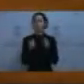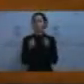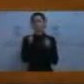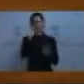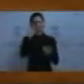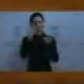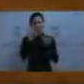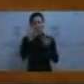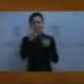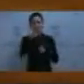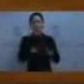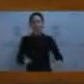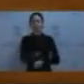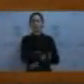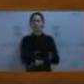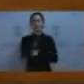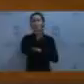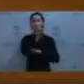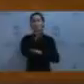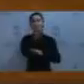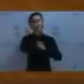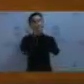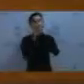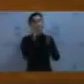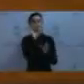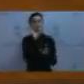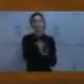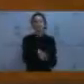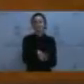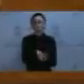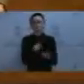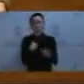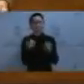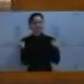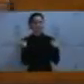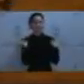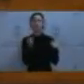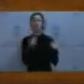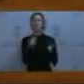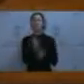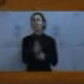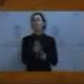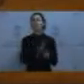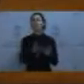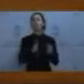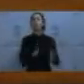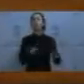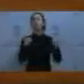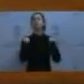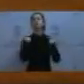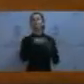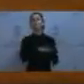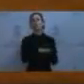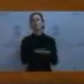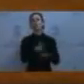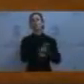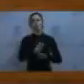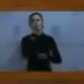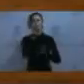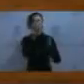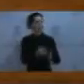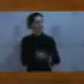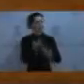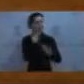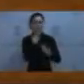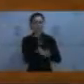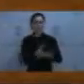los ganaderos. Y no voy a entrar ahí, que ya hablará el portavoz de la materia. Consejera,